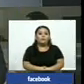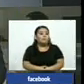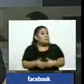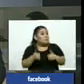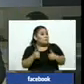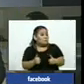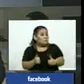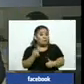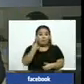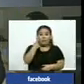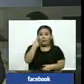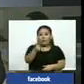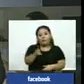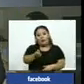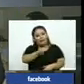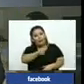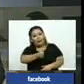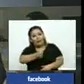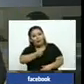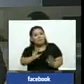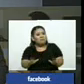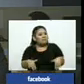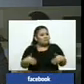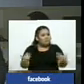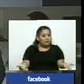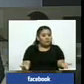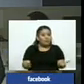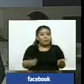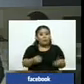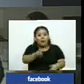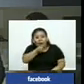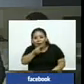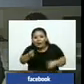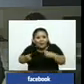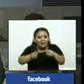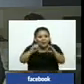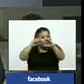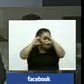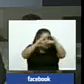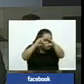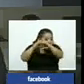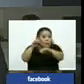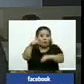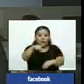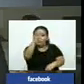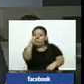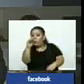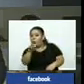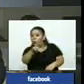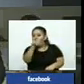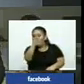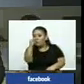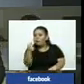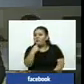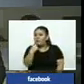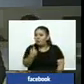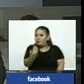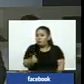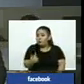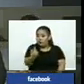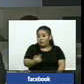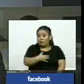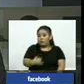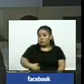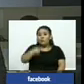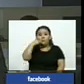Bien, esas eran parte de las declaraciones que ofrecía a los diferentes medios de comunicación nacionales e internacionales el presidente de la República, Nayib